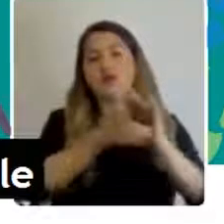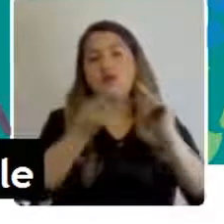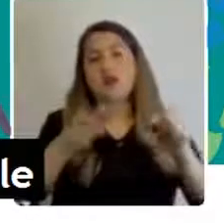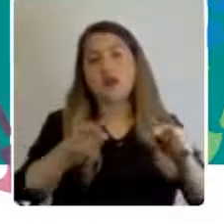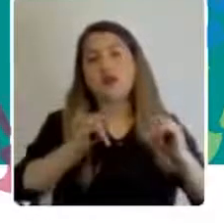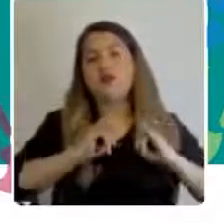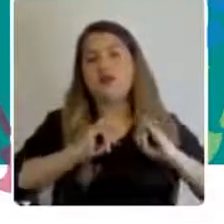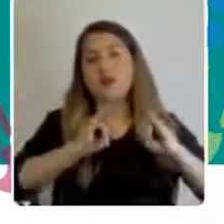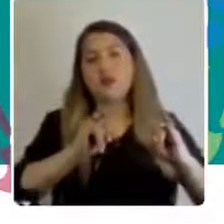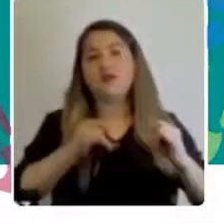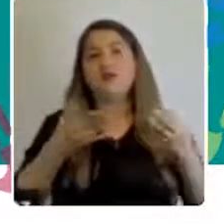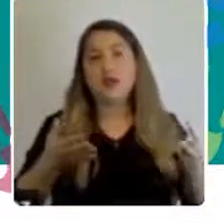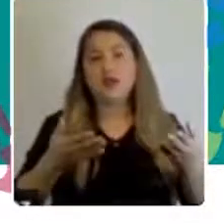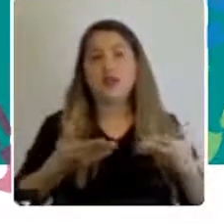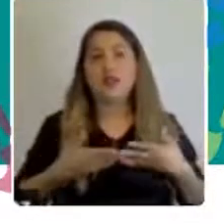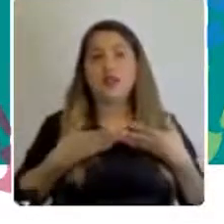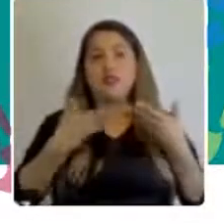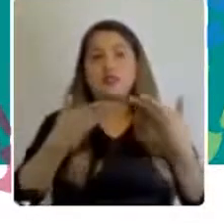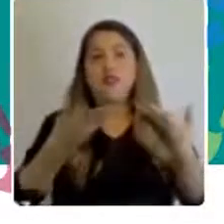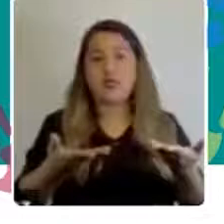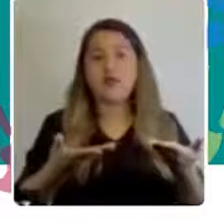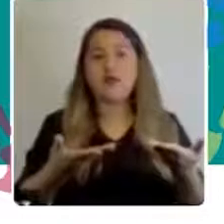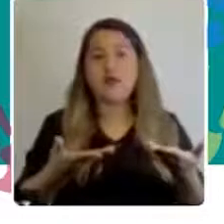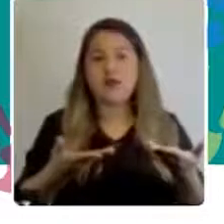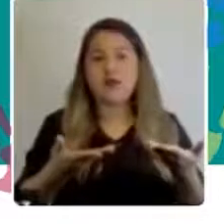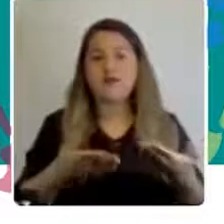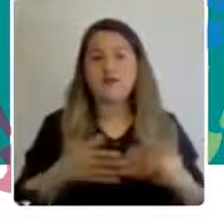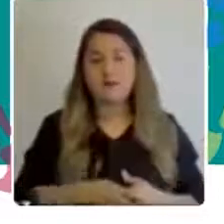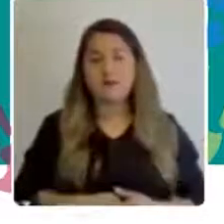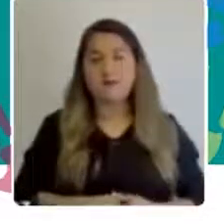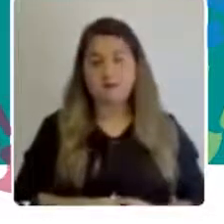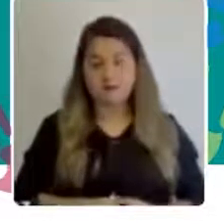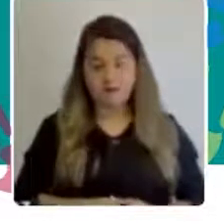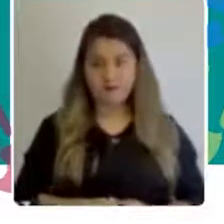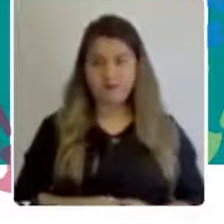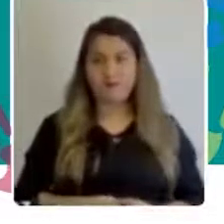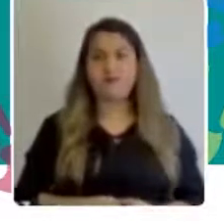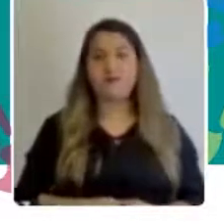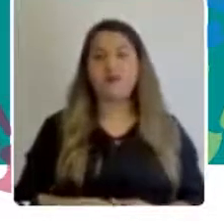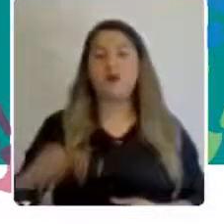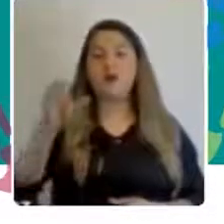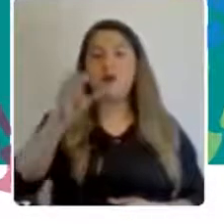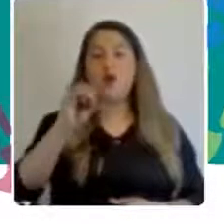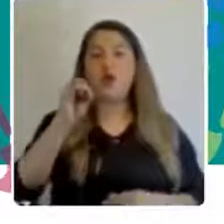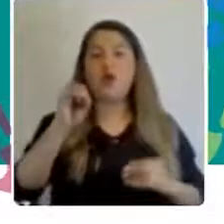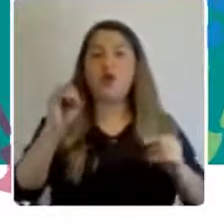disponible en la FDA o en la literatura.